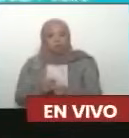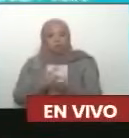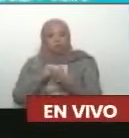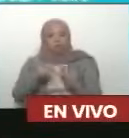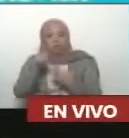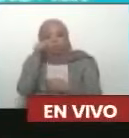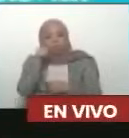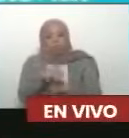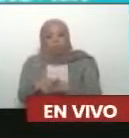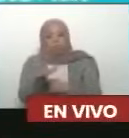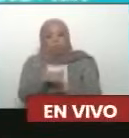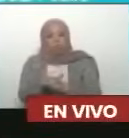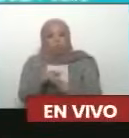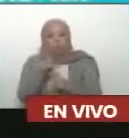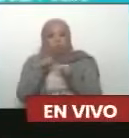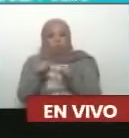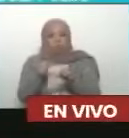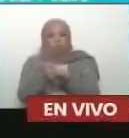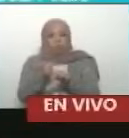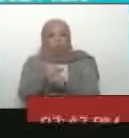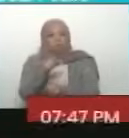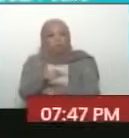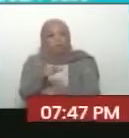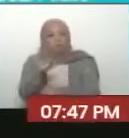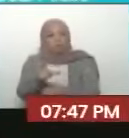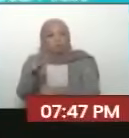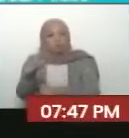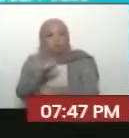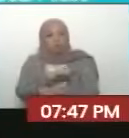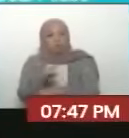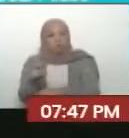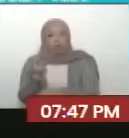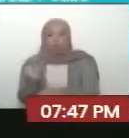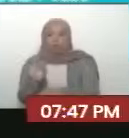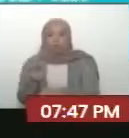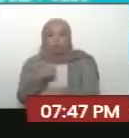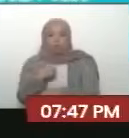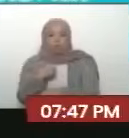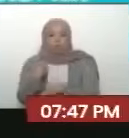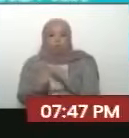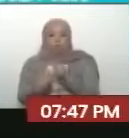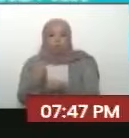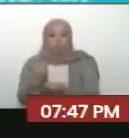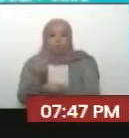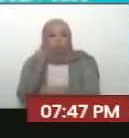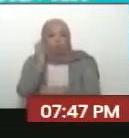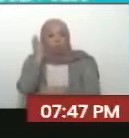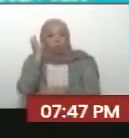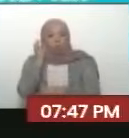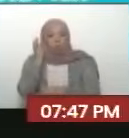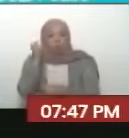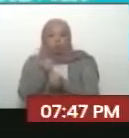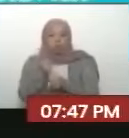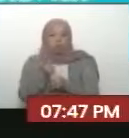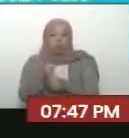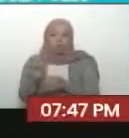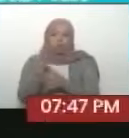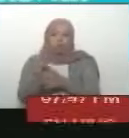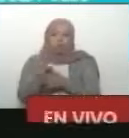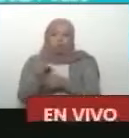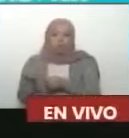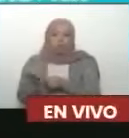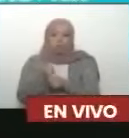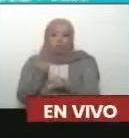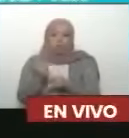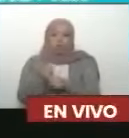pueblo, aquí no se persiguió a la gente, aquí no se obligó a la gente, aquí se creó conciencia y el llamado fue acatado